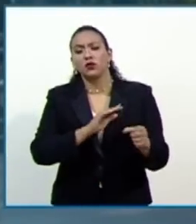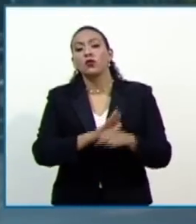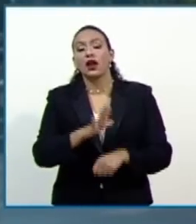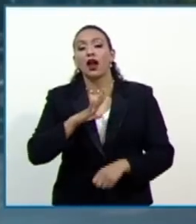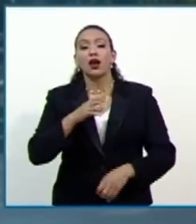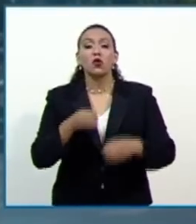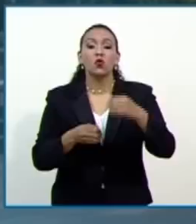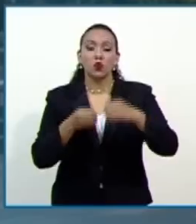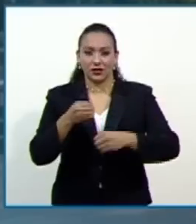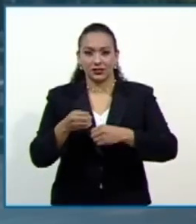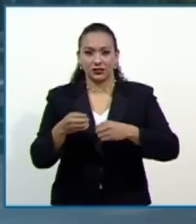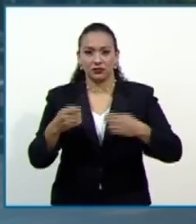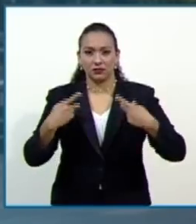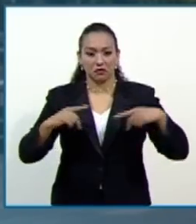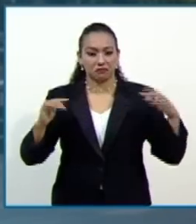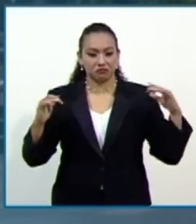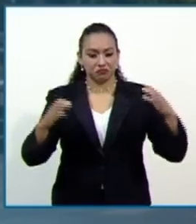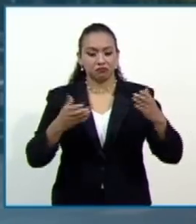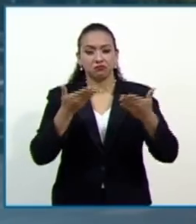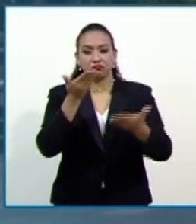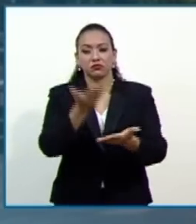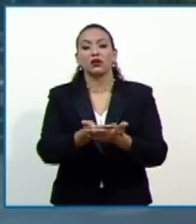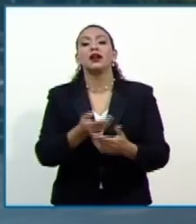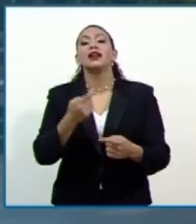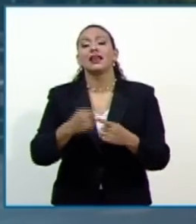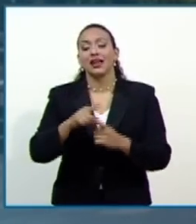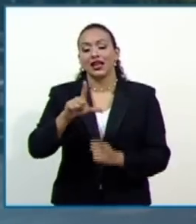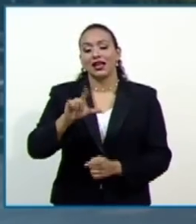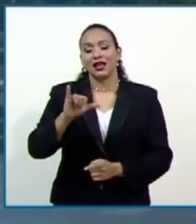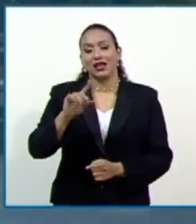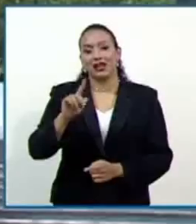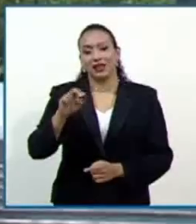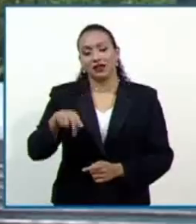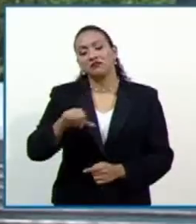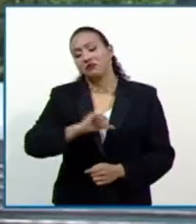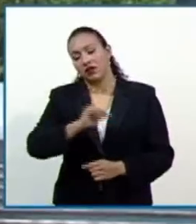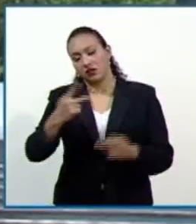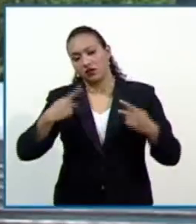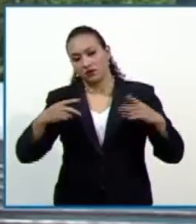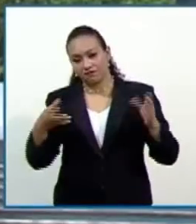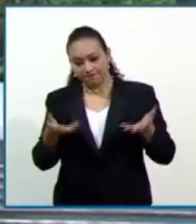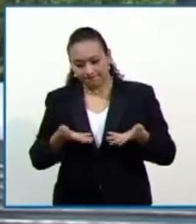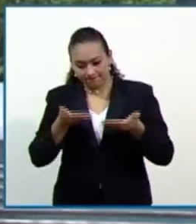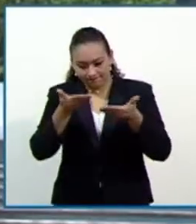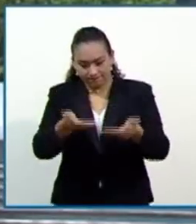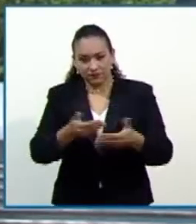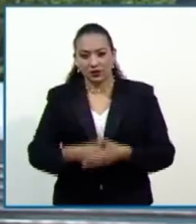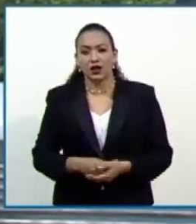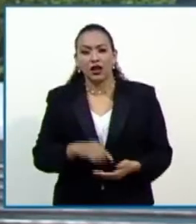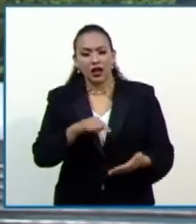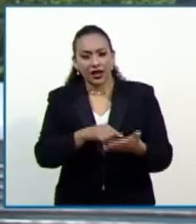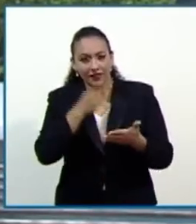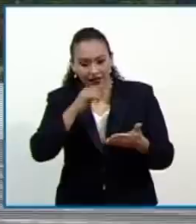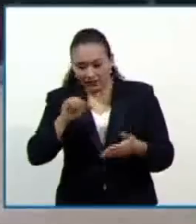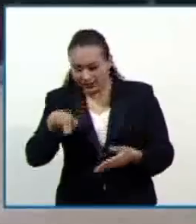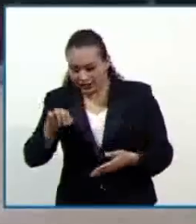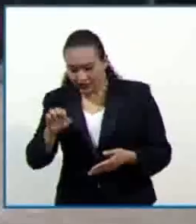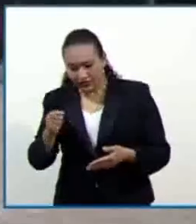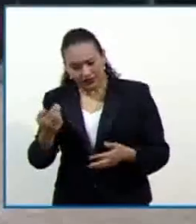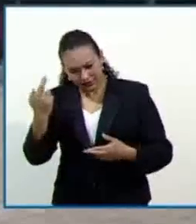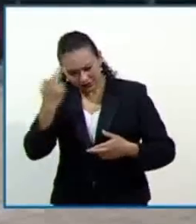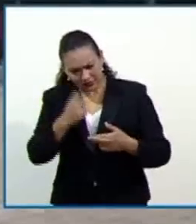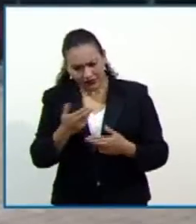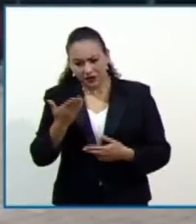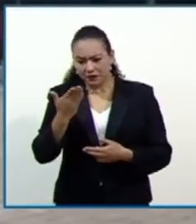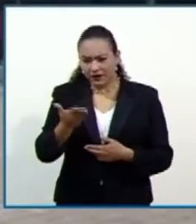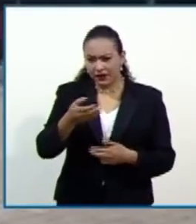juicio ciudadano y acumulados interpuesto por Lidia Antonio Sánchez y otros, en el que se impugna el acuerdo del INE, en el que